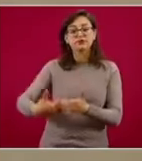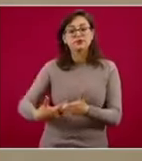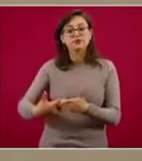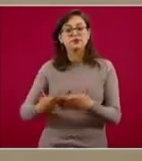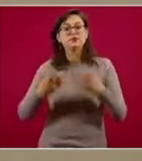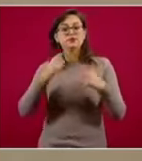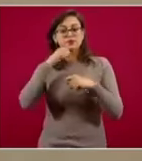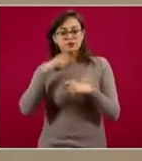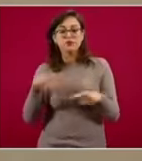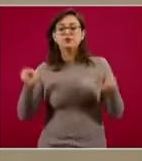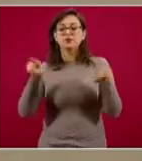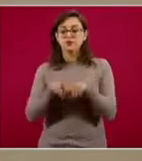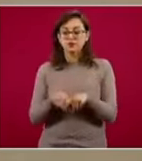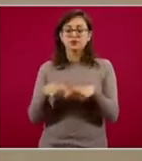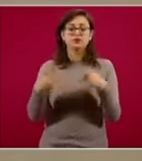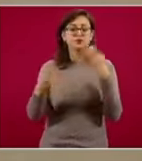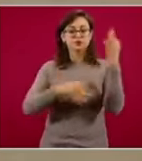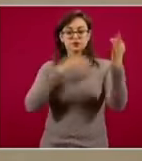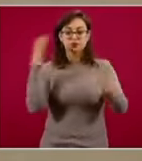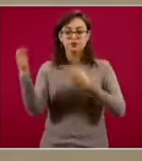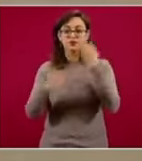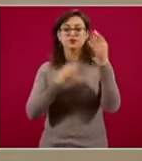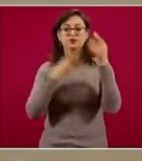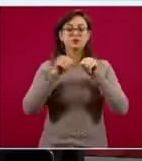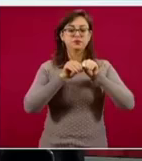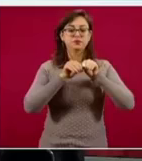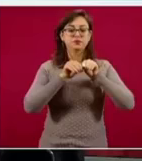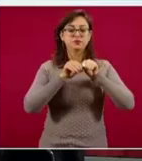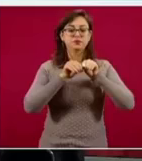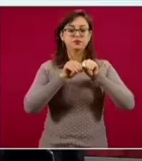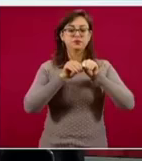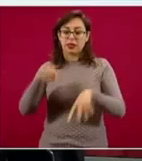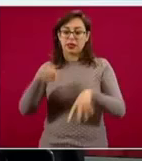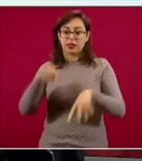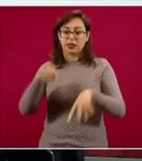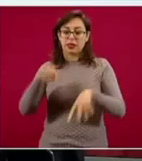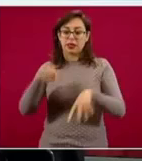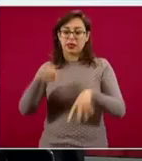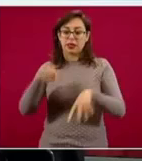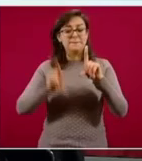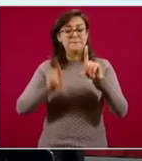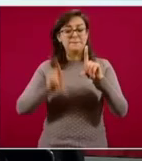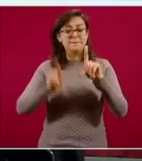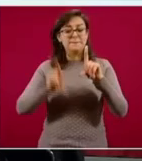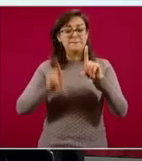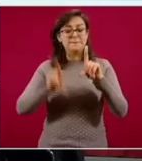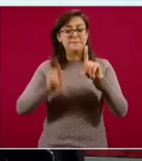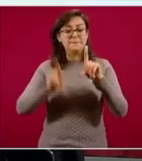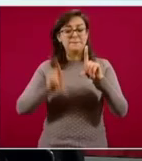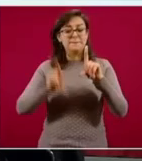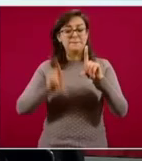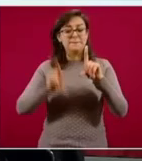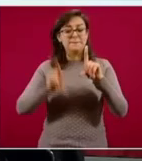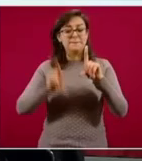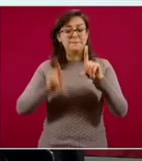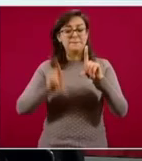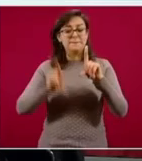la narrativa pública, en los medios de comunicación, que México es el país con la mayor afección y se habla de